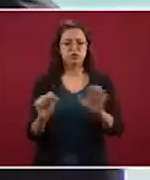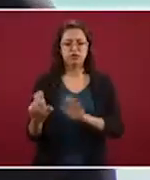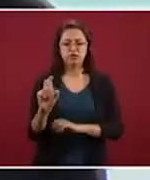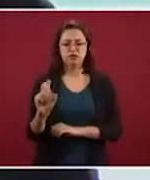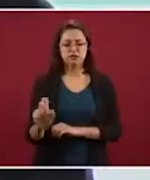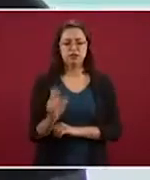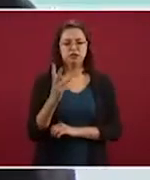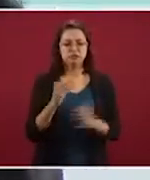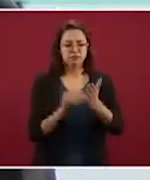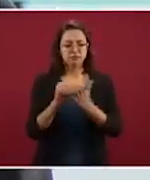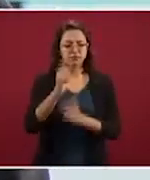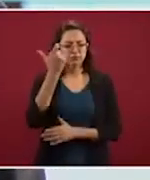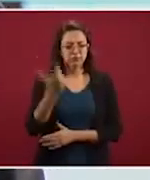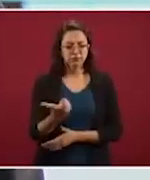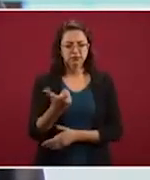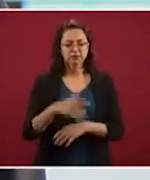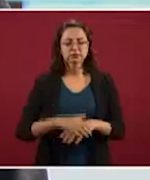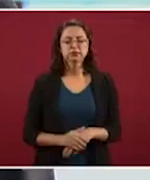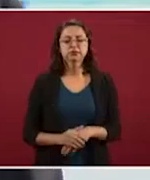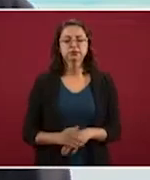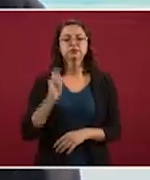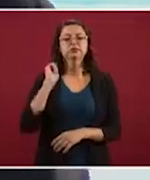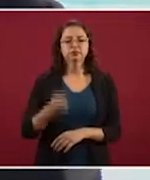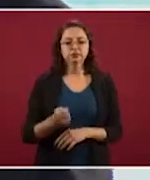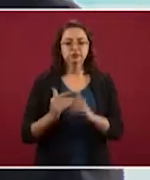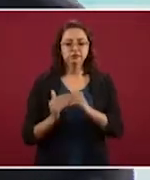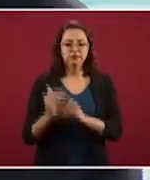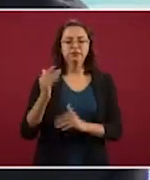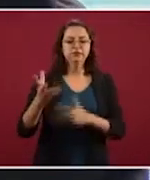58.634 millones de pesos, incrementando la capacidad en